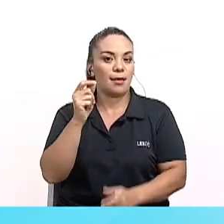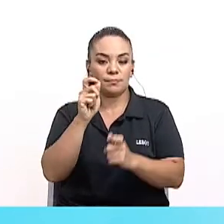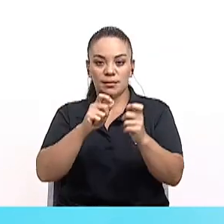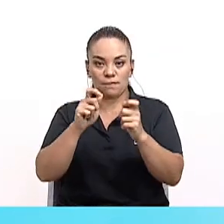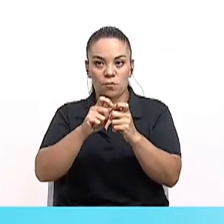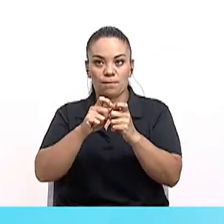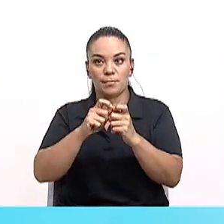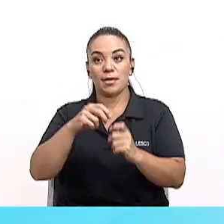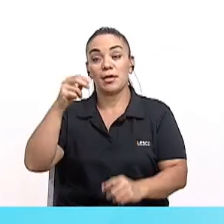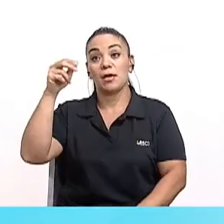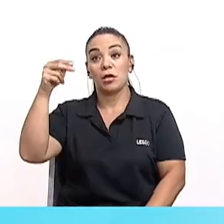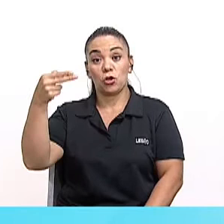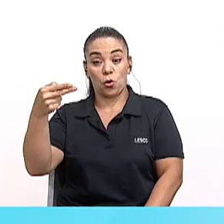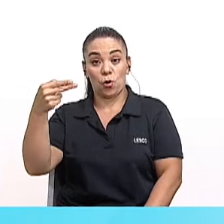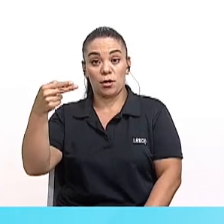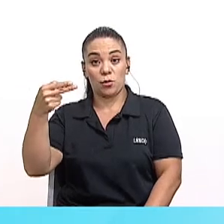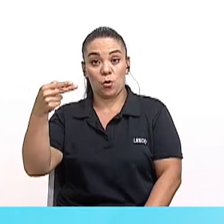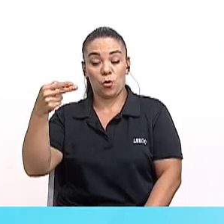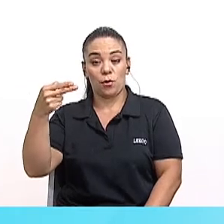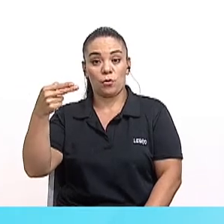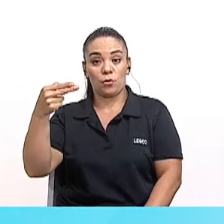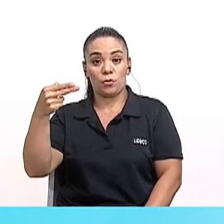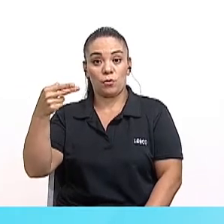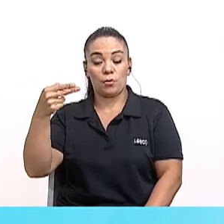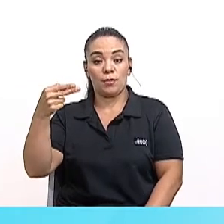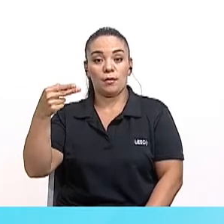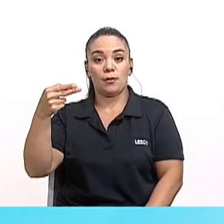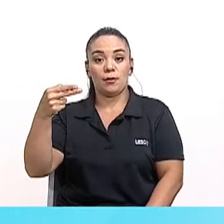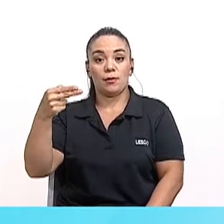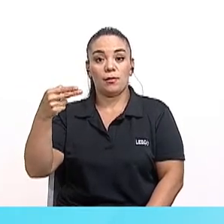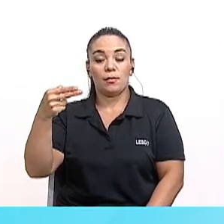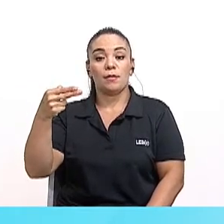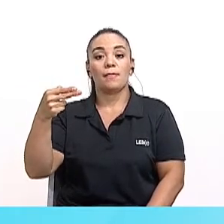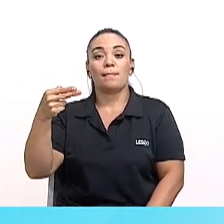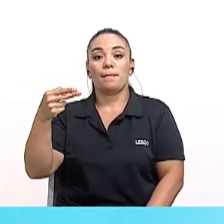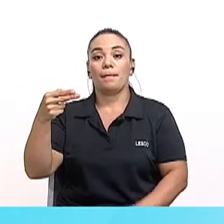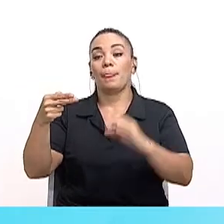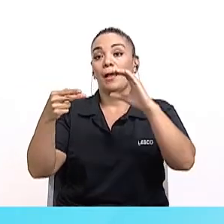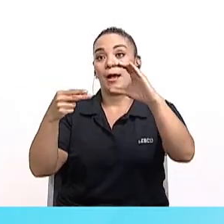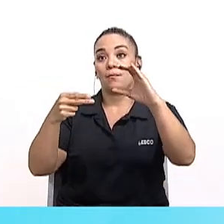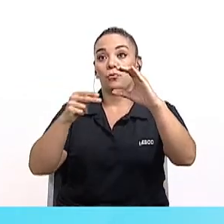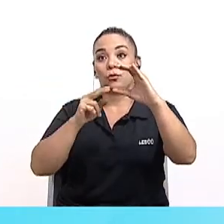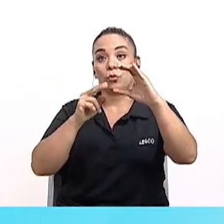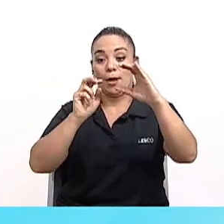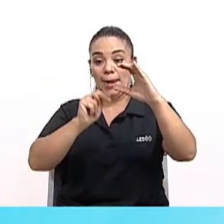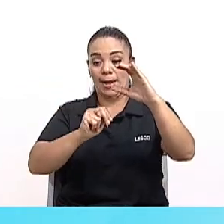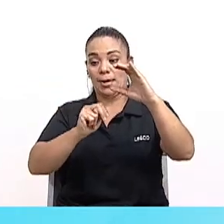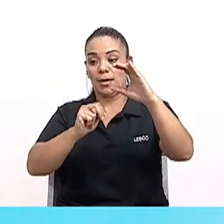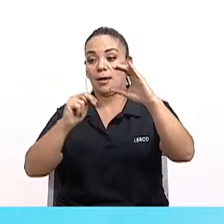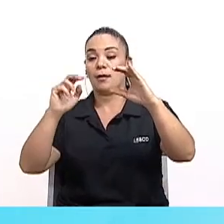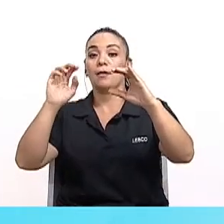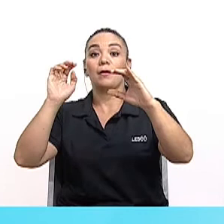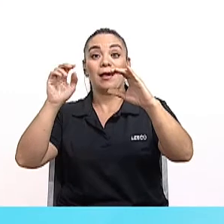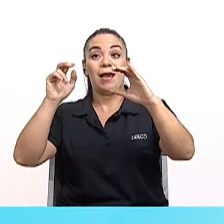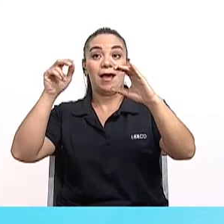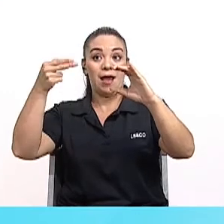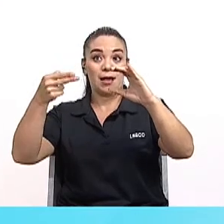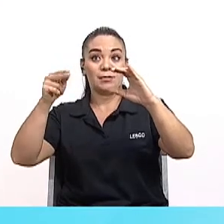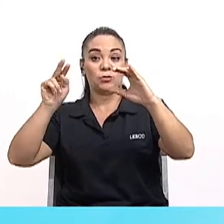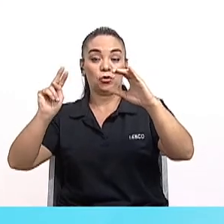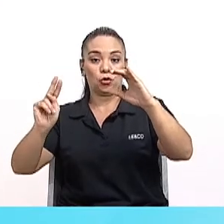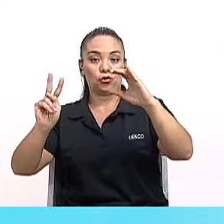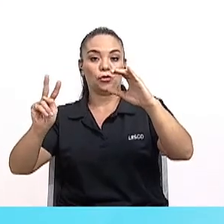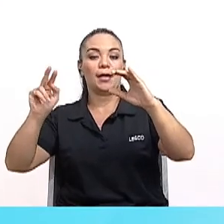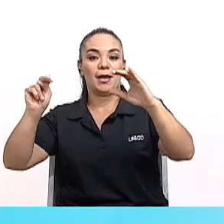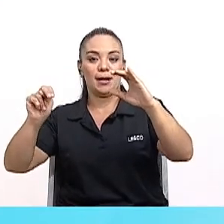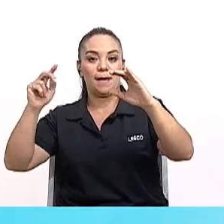de hidrógeno que tenga esa molécula va a ser la cantidad de carbonos que yo tenga multiplicado por 2 más 2. ¿Qué significa eso?